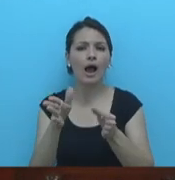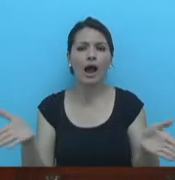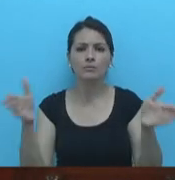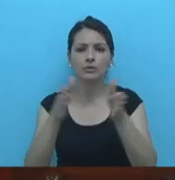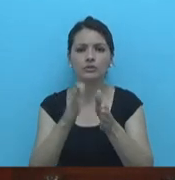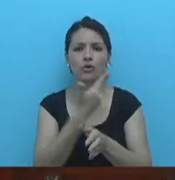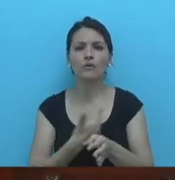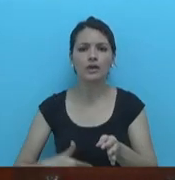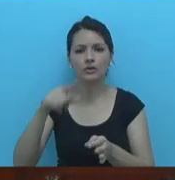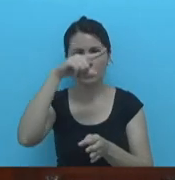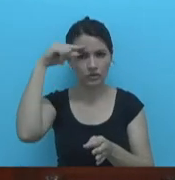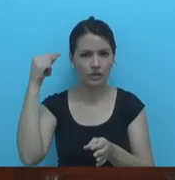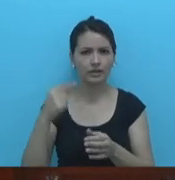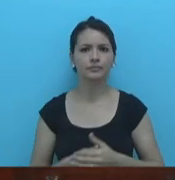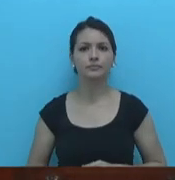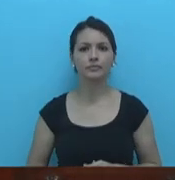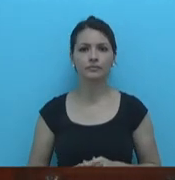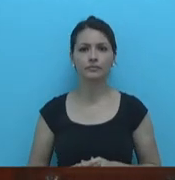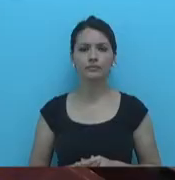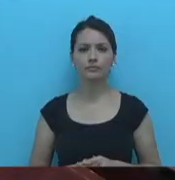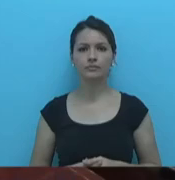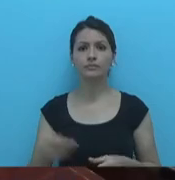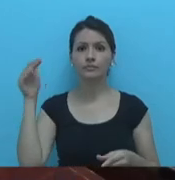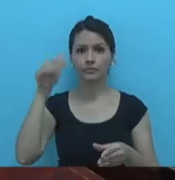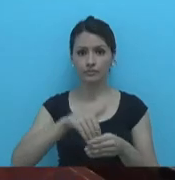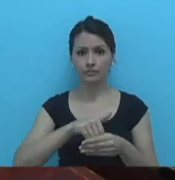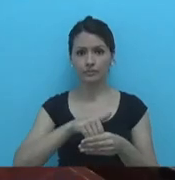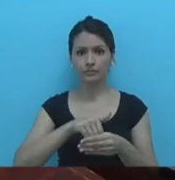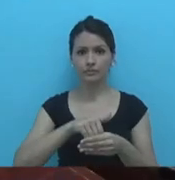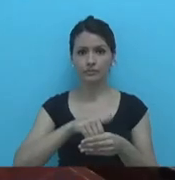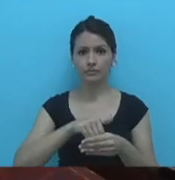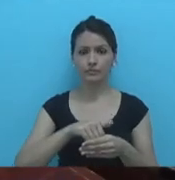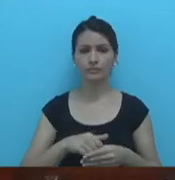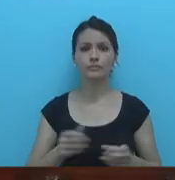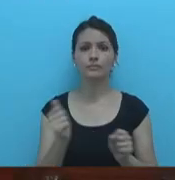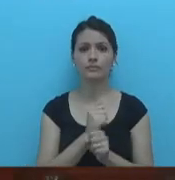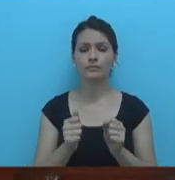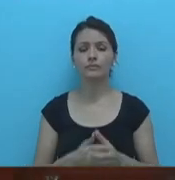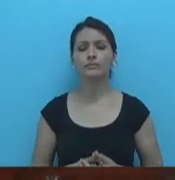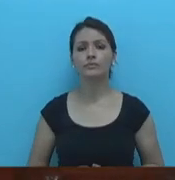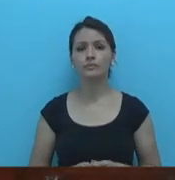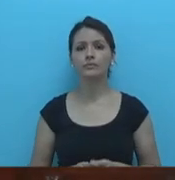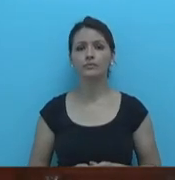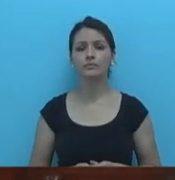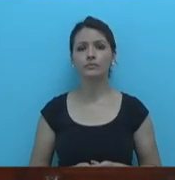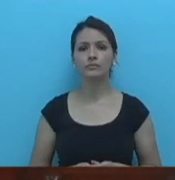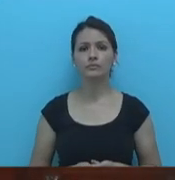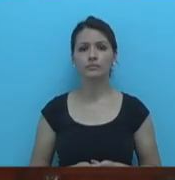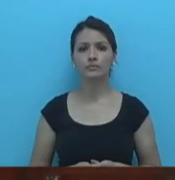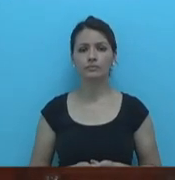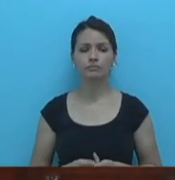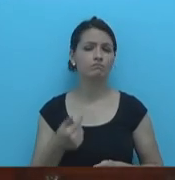Gobierno Nacional. A consideración del tratamiento sobre tablas, aprobado. Diputado Rubio, tiene sobre la palabra. Presidente,